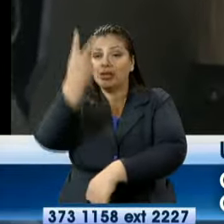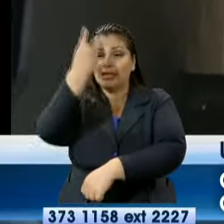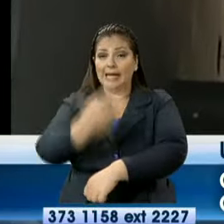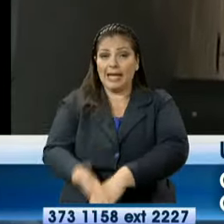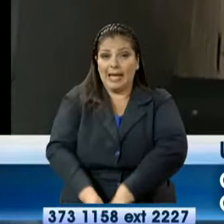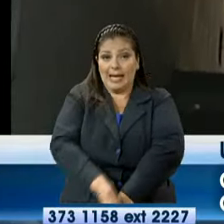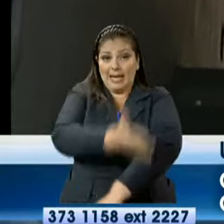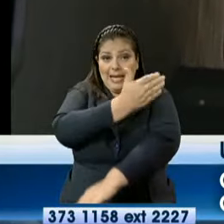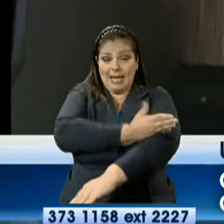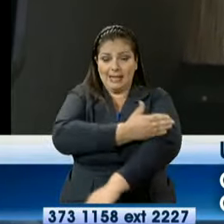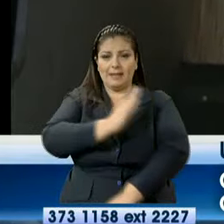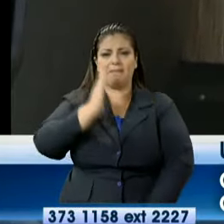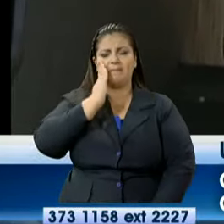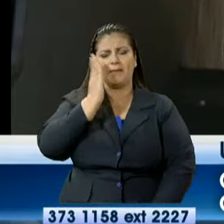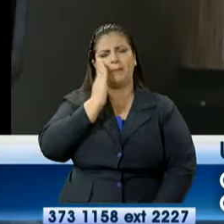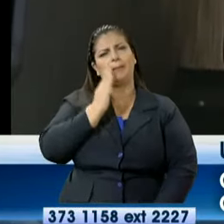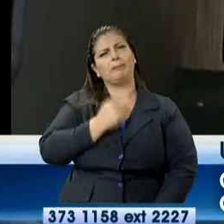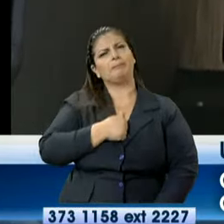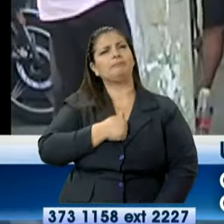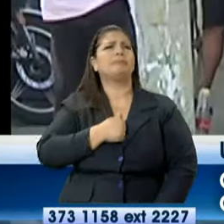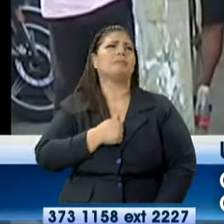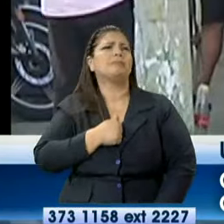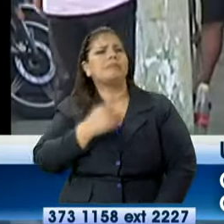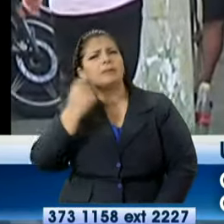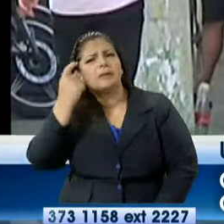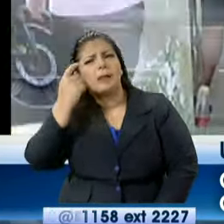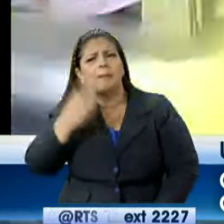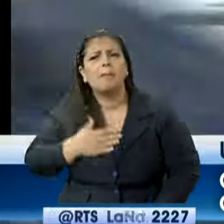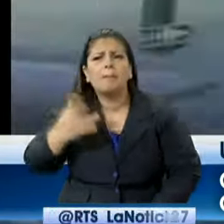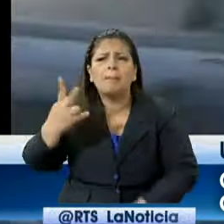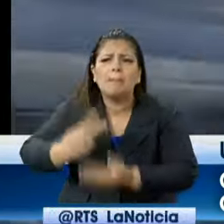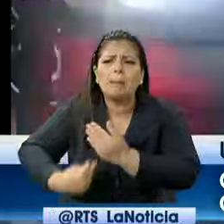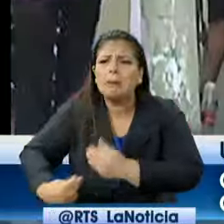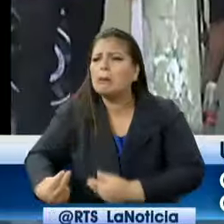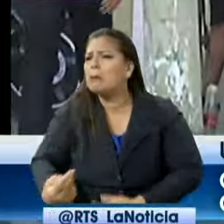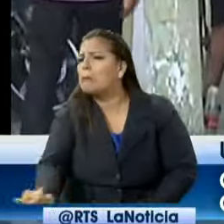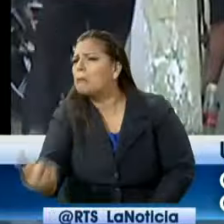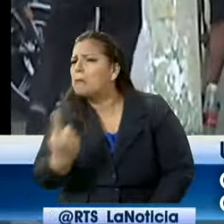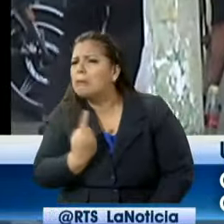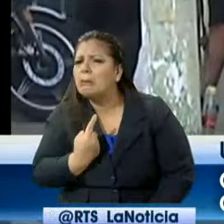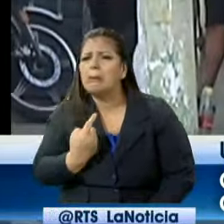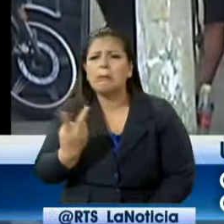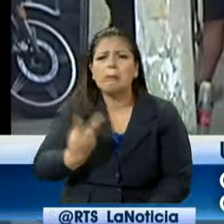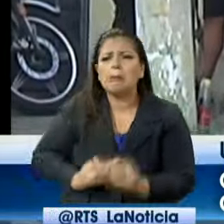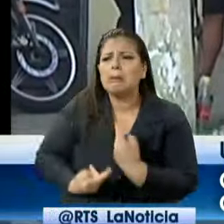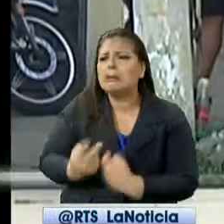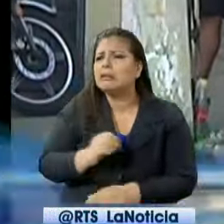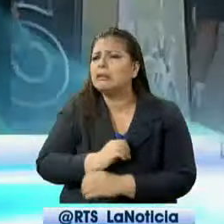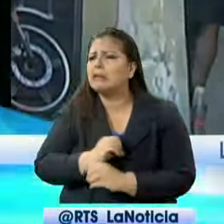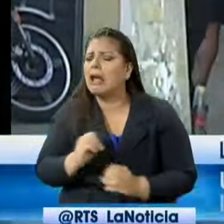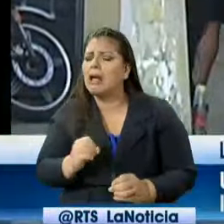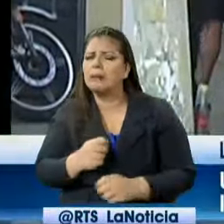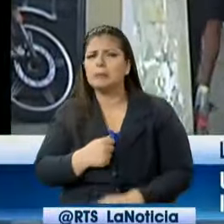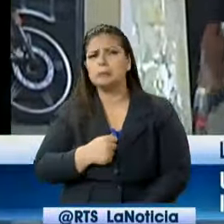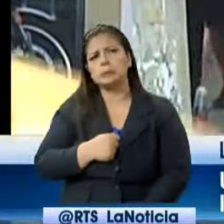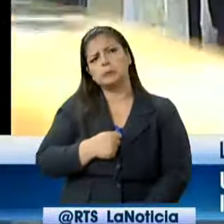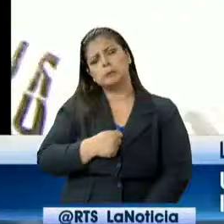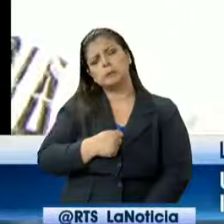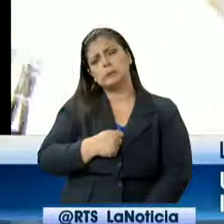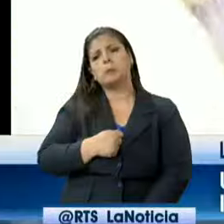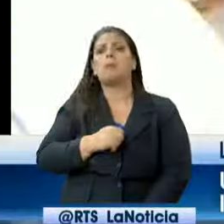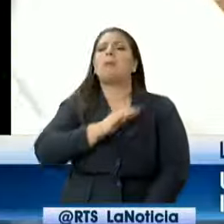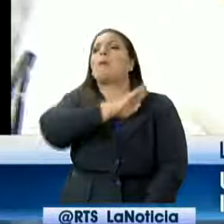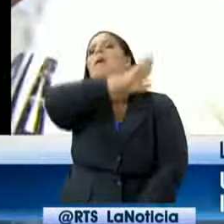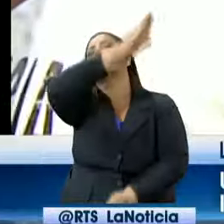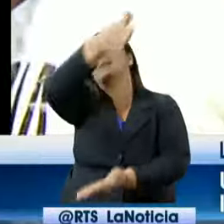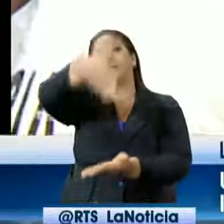lo encontró ahorcado. Ocurrió en la 19 y Sedalana, donde los vecinos no podían creer que el